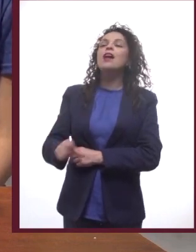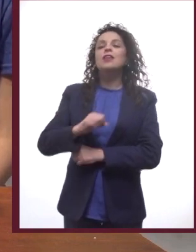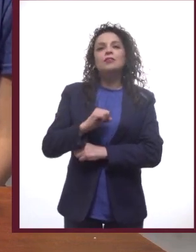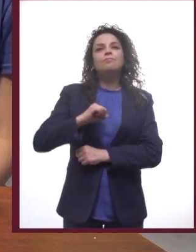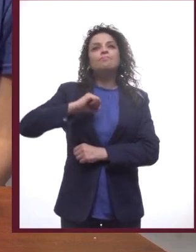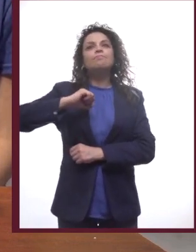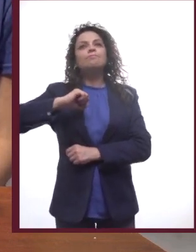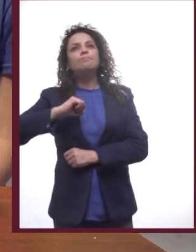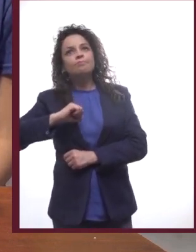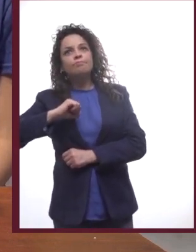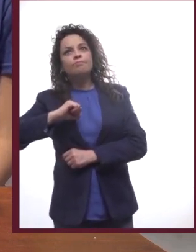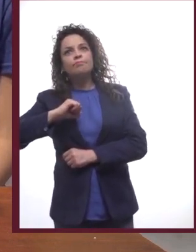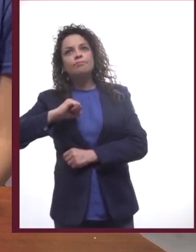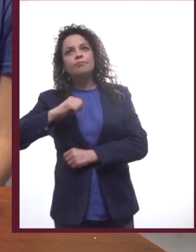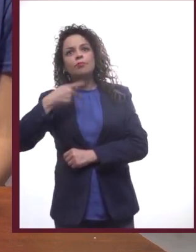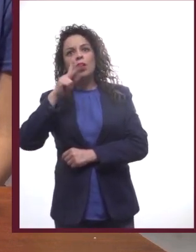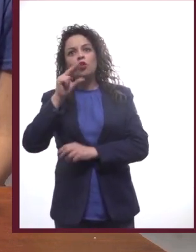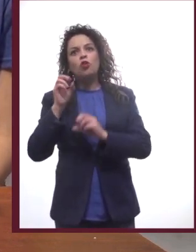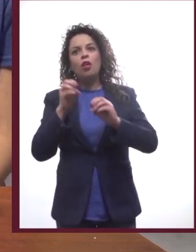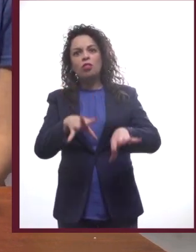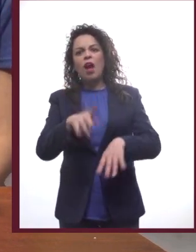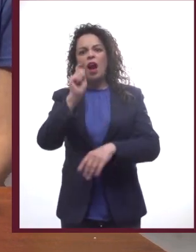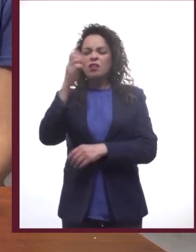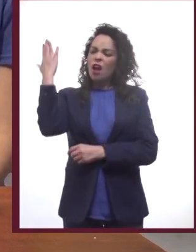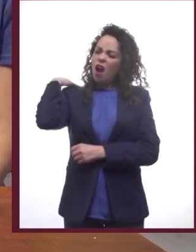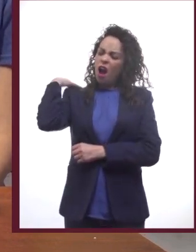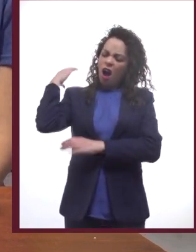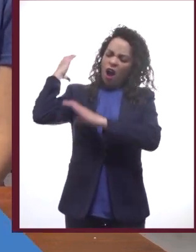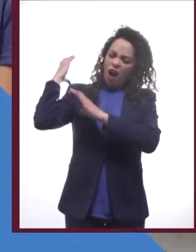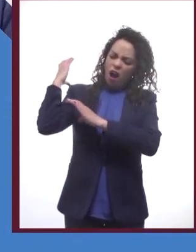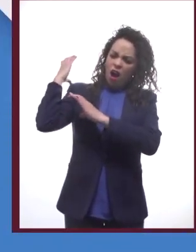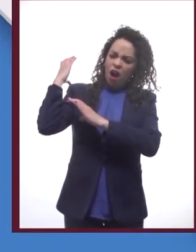sin soltar la carga de sus hombros.